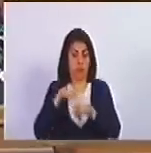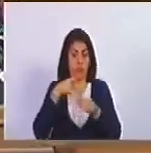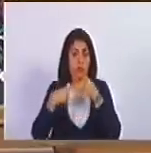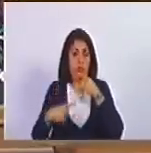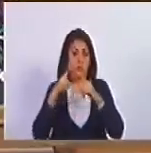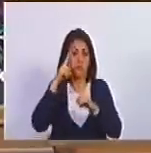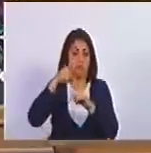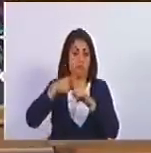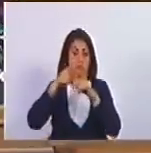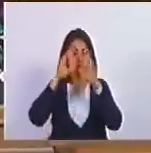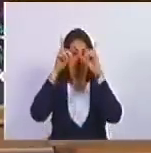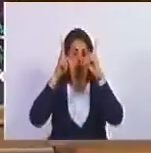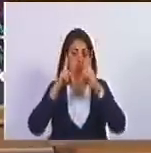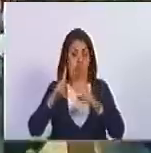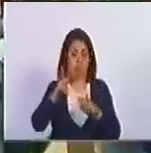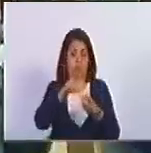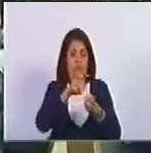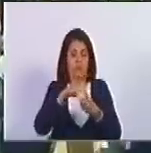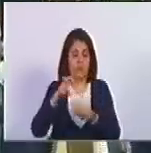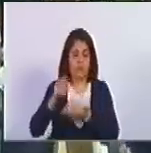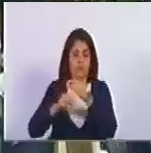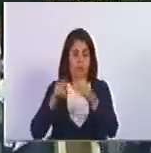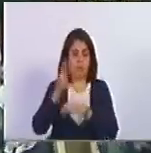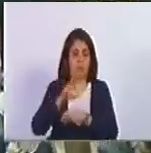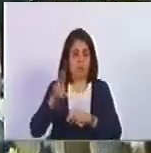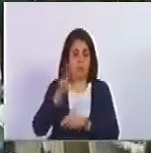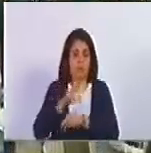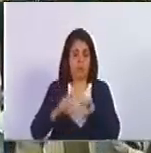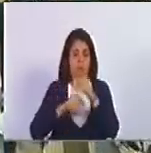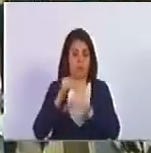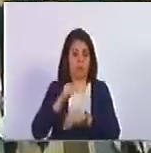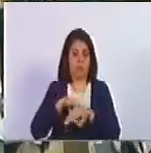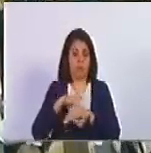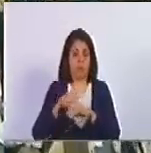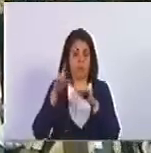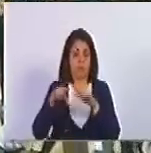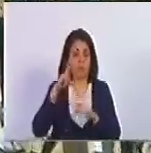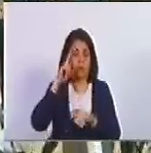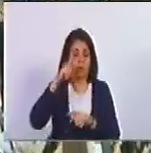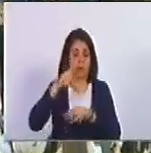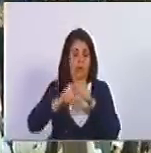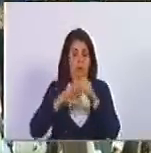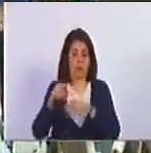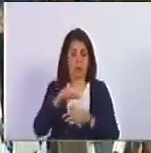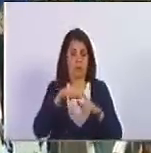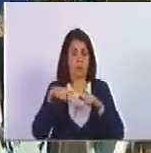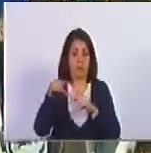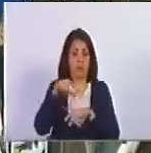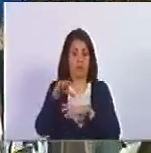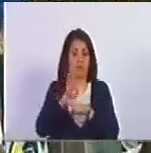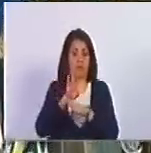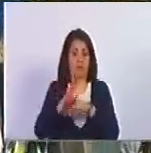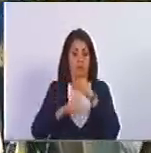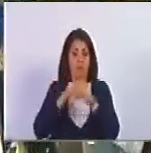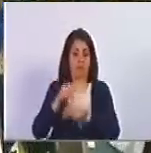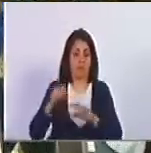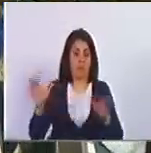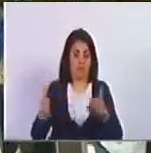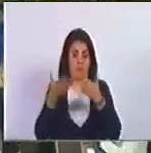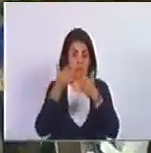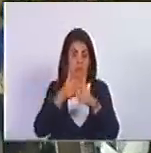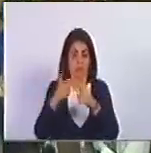la determinación de impuestos de los inmuebles urbanos y periurbanos, con el fin de garantizar la proporcionalidad